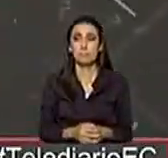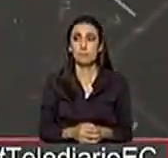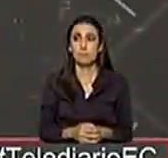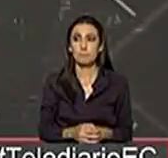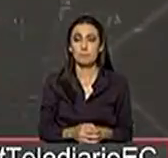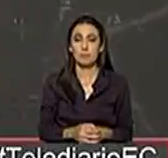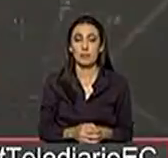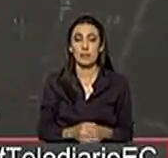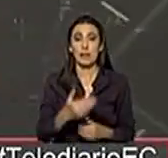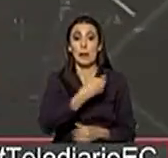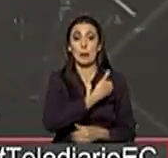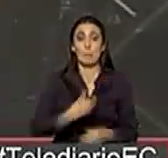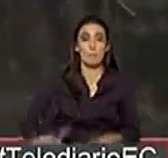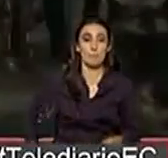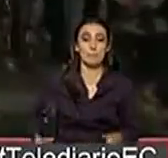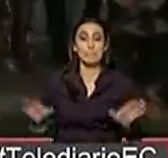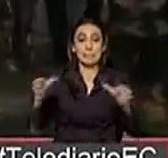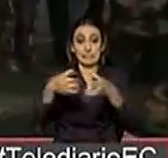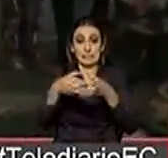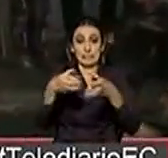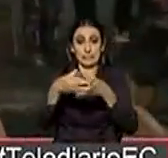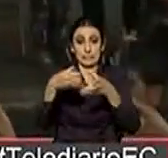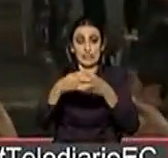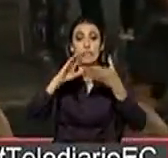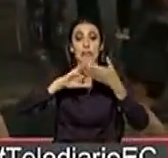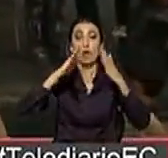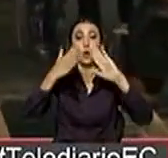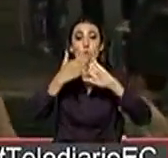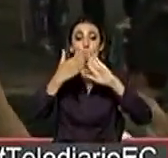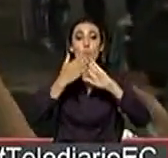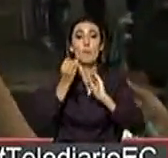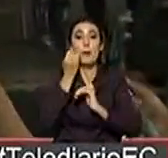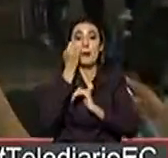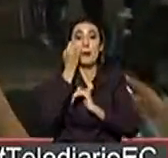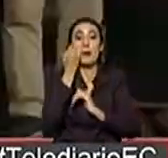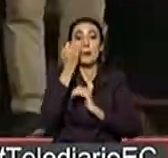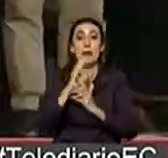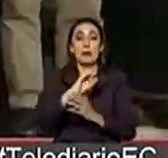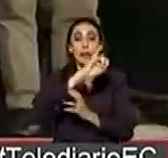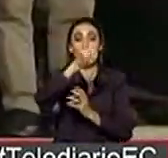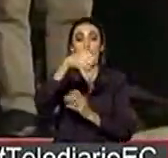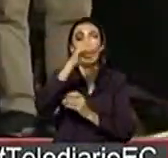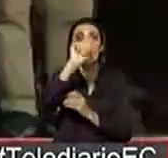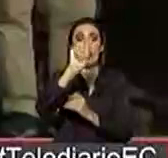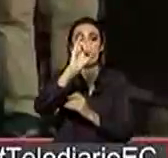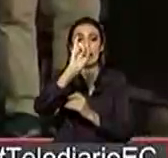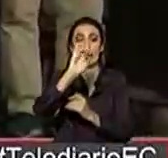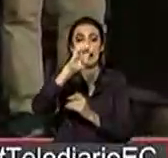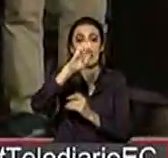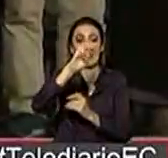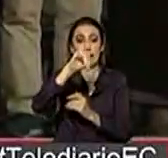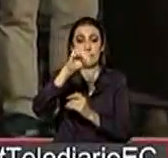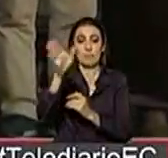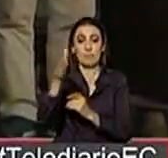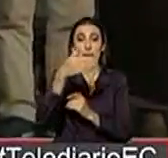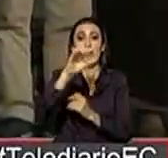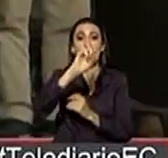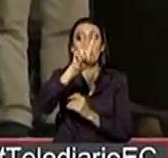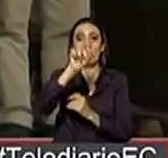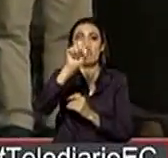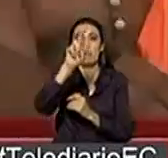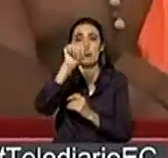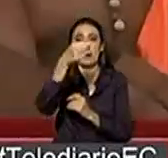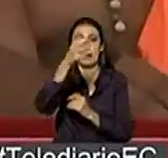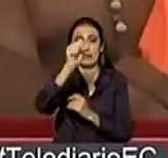y el presidente de la confederación de nacionalidades indígenas del ecuador jaime vargas anunció el levantamiento de las movilizaciones y